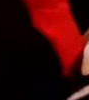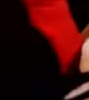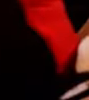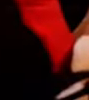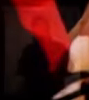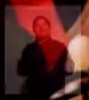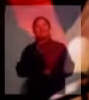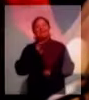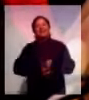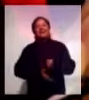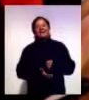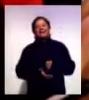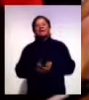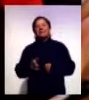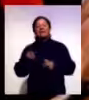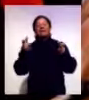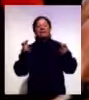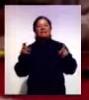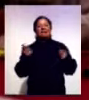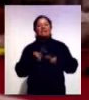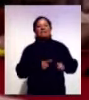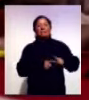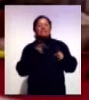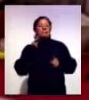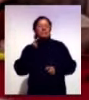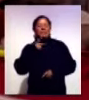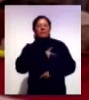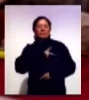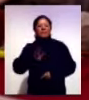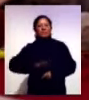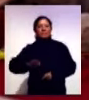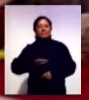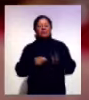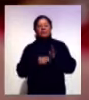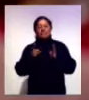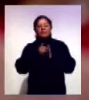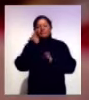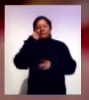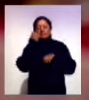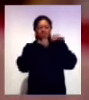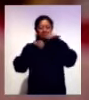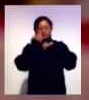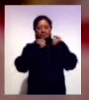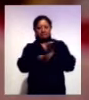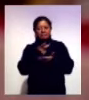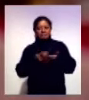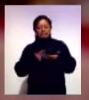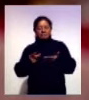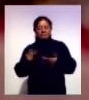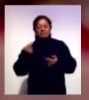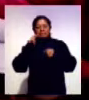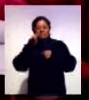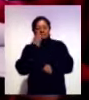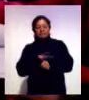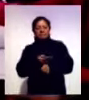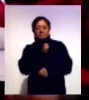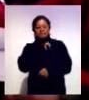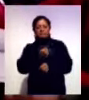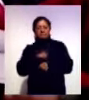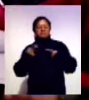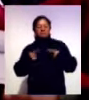22 de noviembre bajo los temas Tipos de evaluación de políticas públicas y metodologías para evaluar programas a cargo de especialistas en la materia.